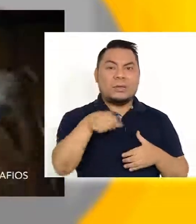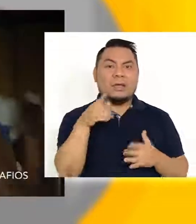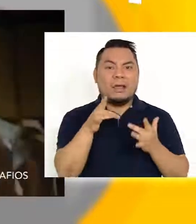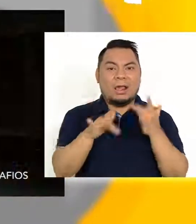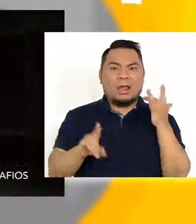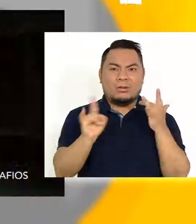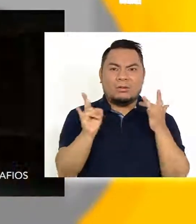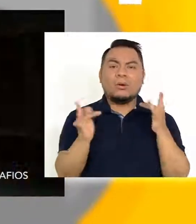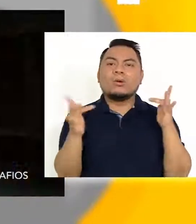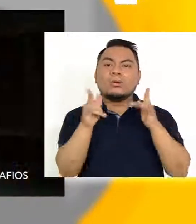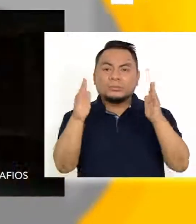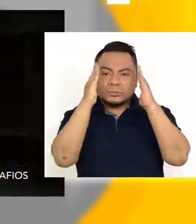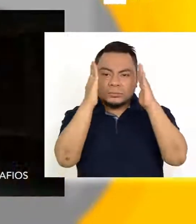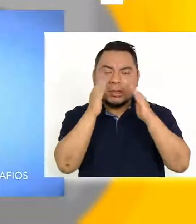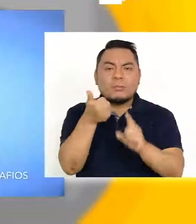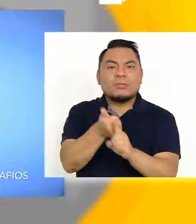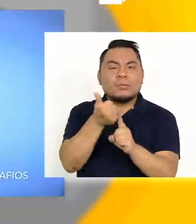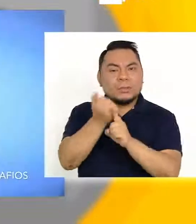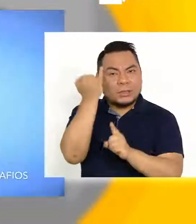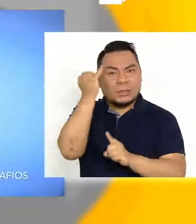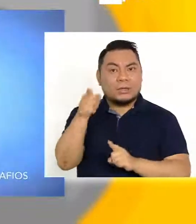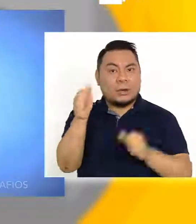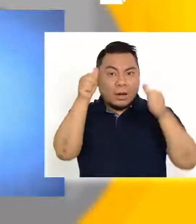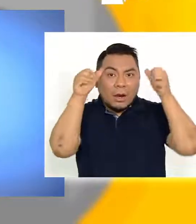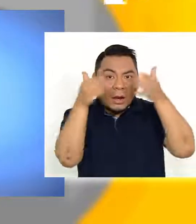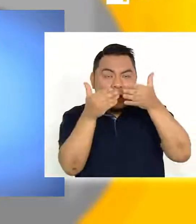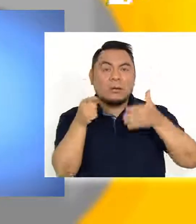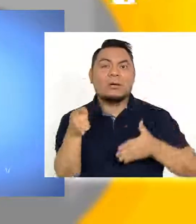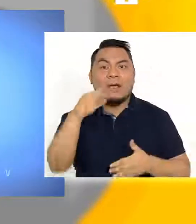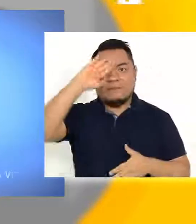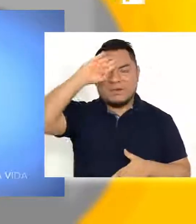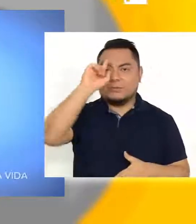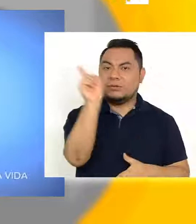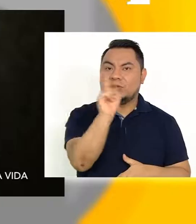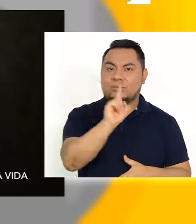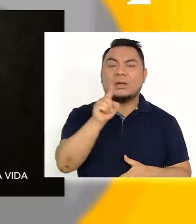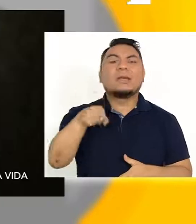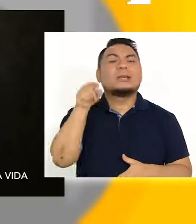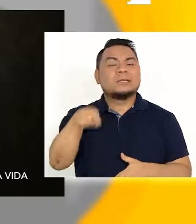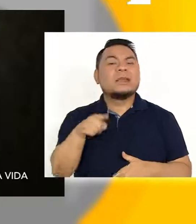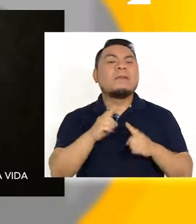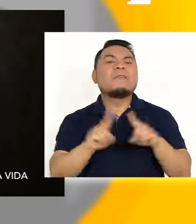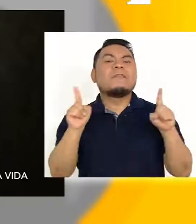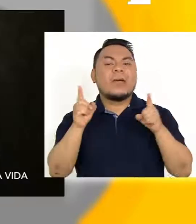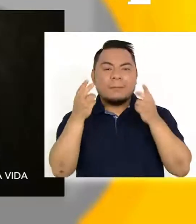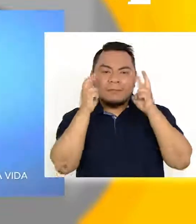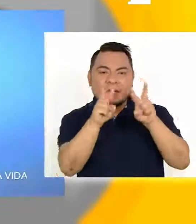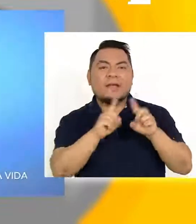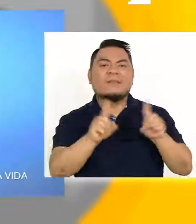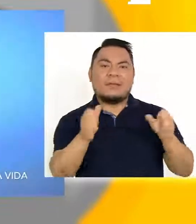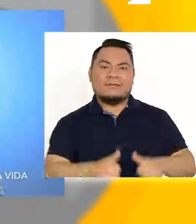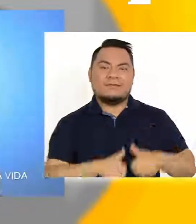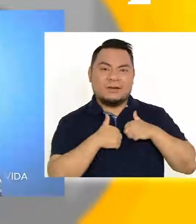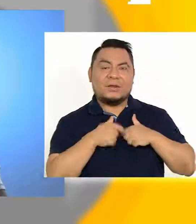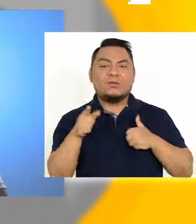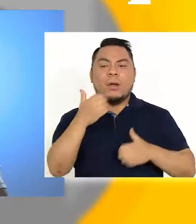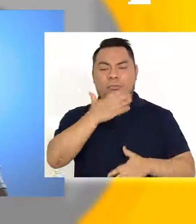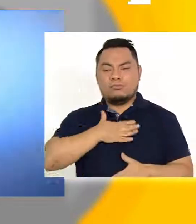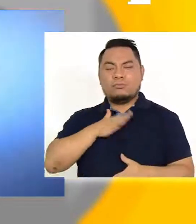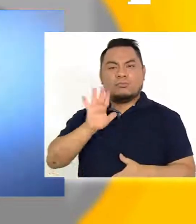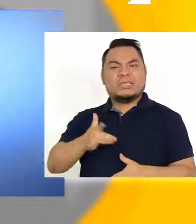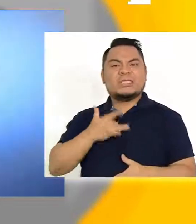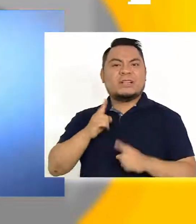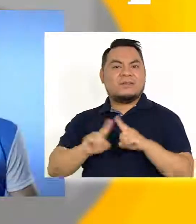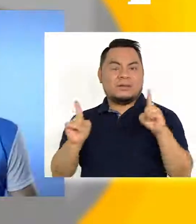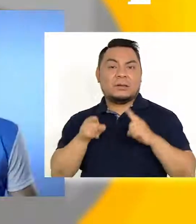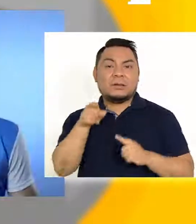están desconectados. Solo están concentrados en sus propias ideas. El autismo no es una enfermedad. Es una manera distinta de ver la vida. Es una forma de ser